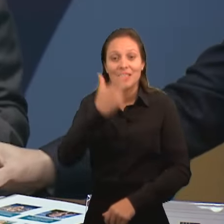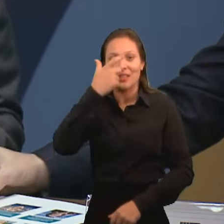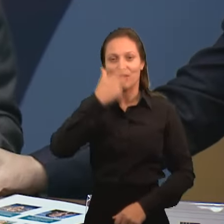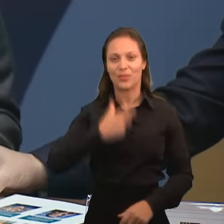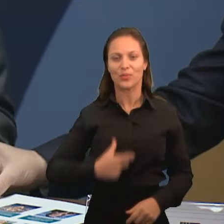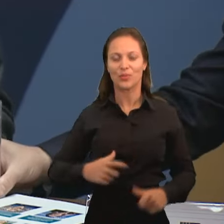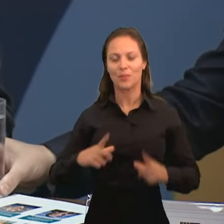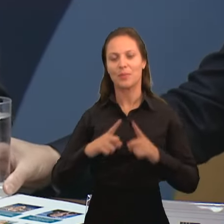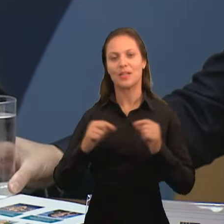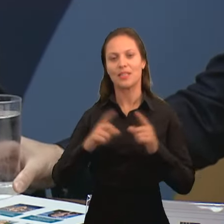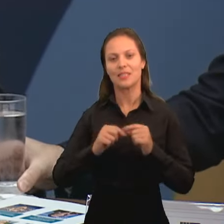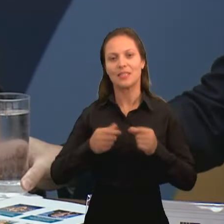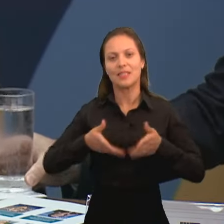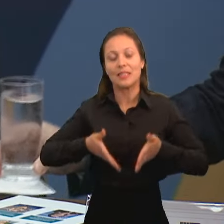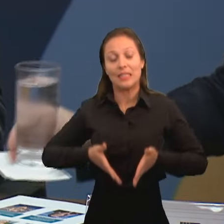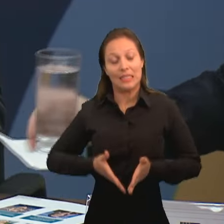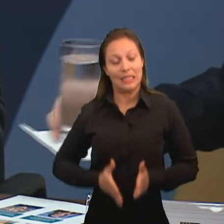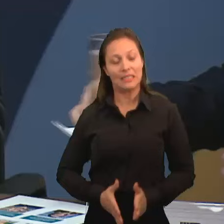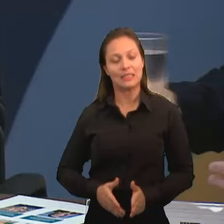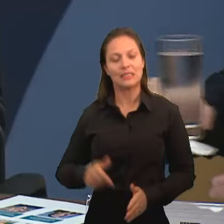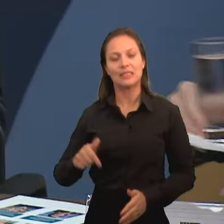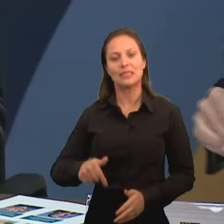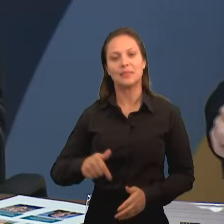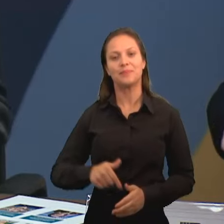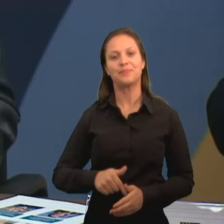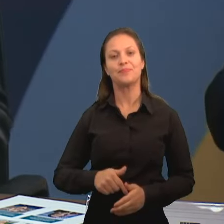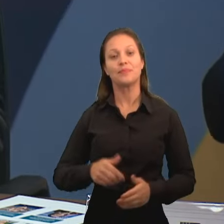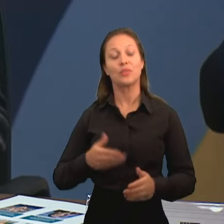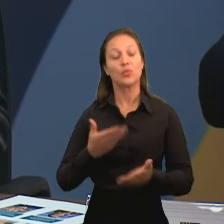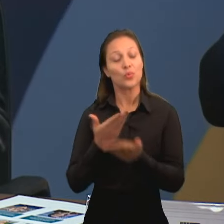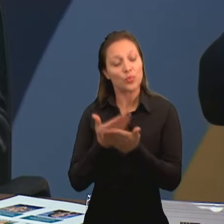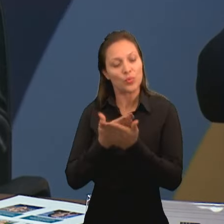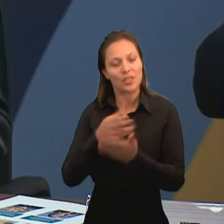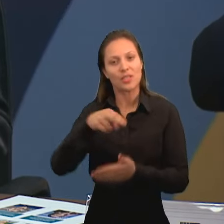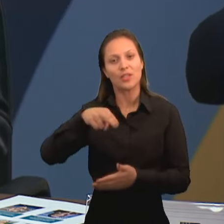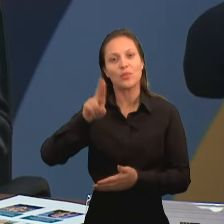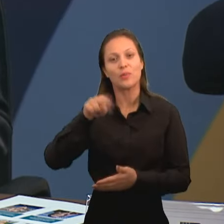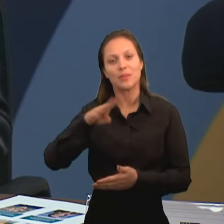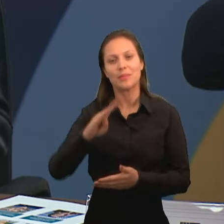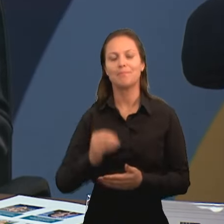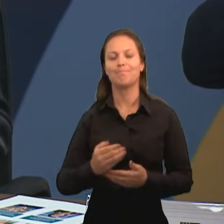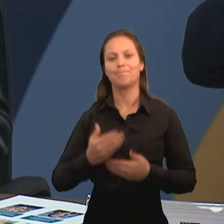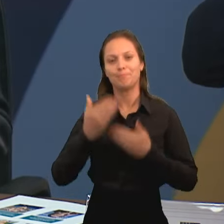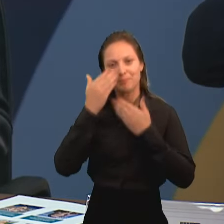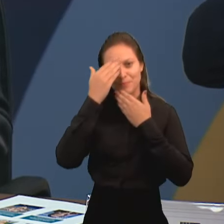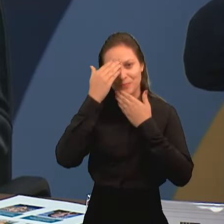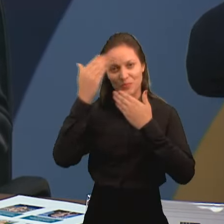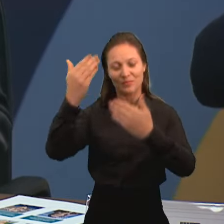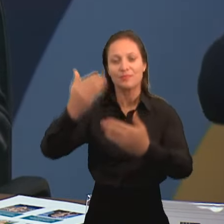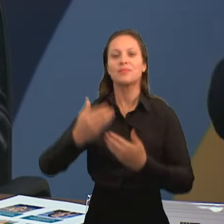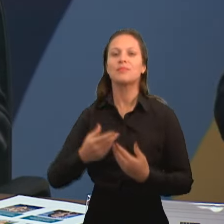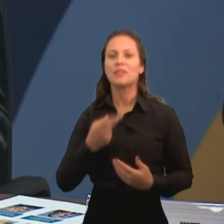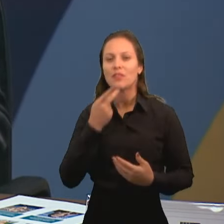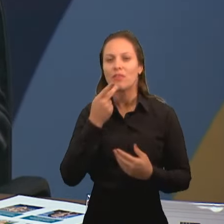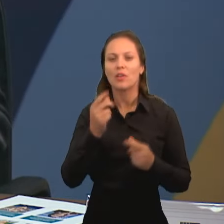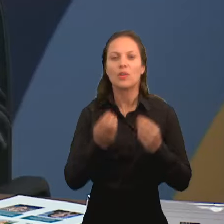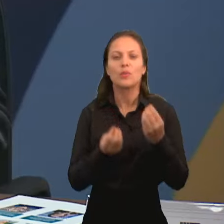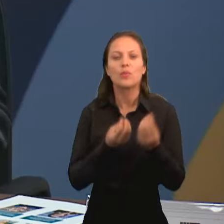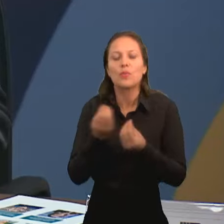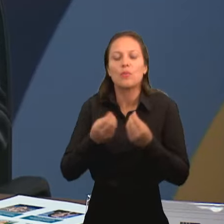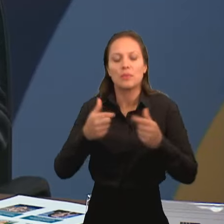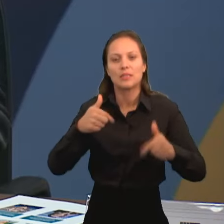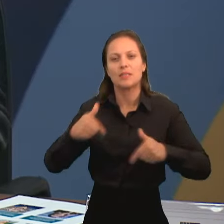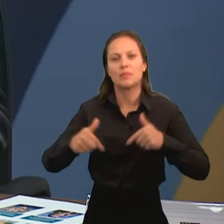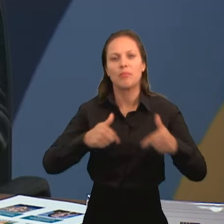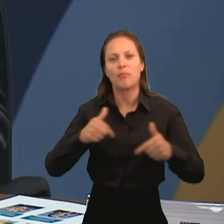acá. Aquí yo soy de Brasilia, crecí en Lesa Norte, y para mí es una oportunidad muy buena hablar con